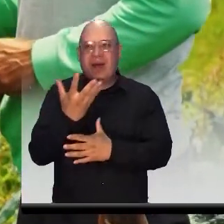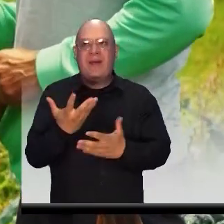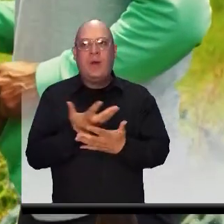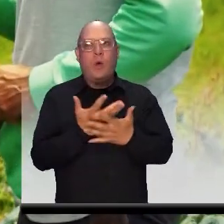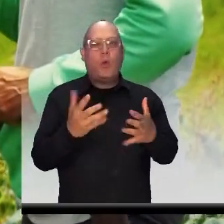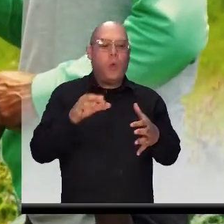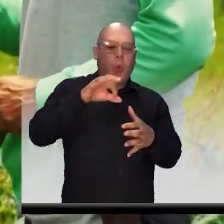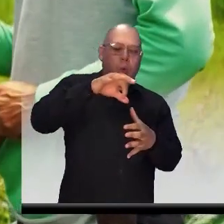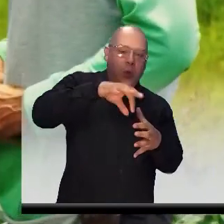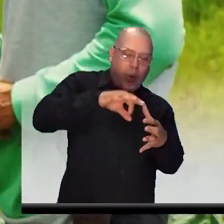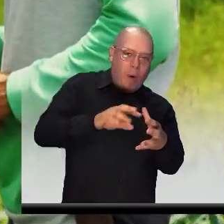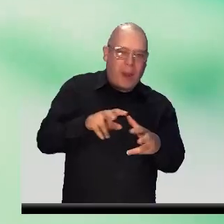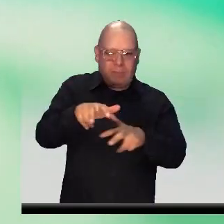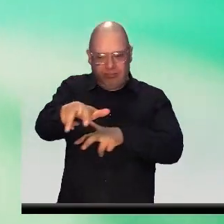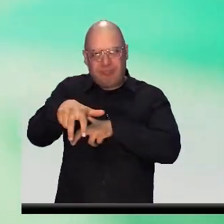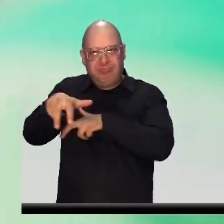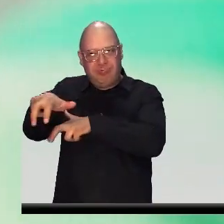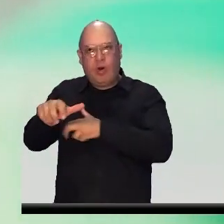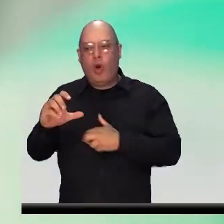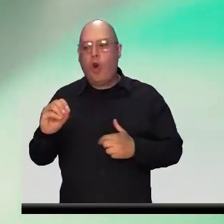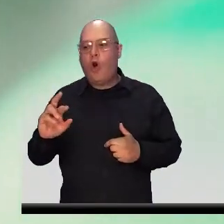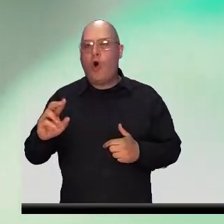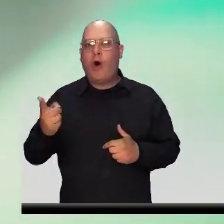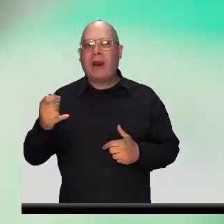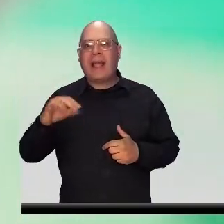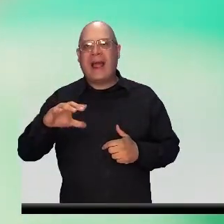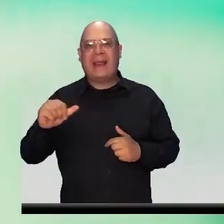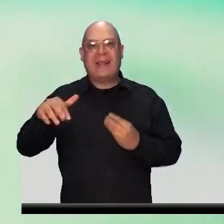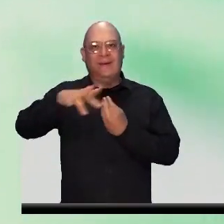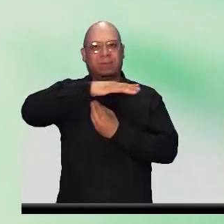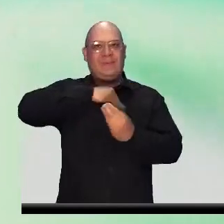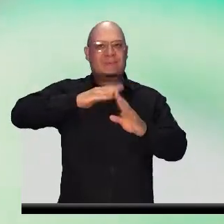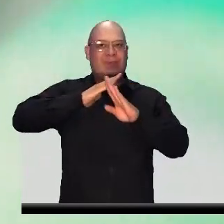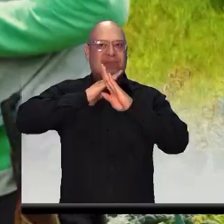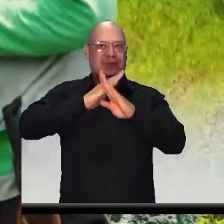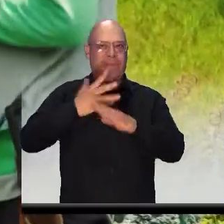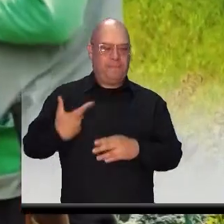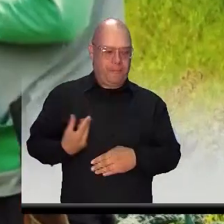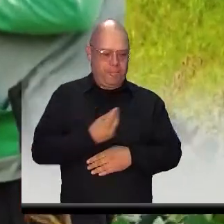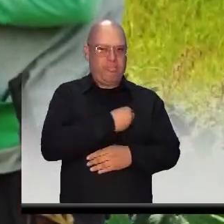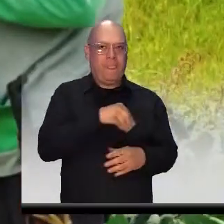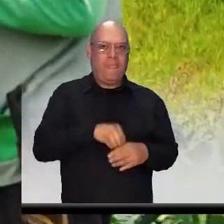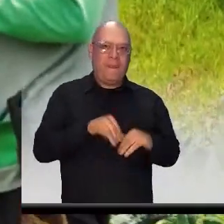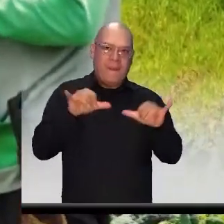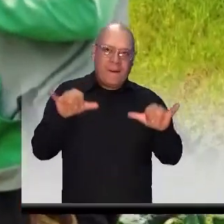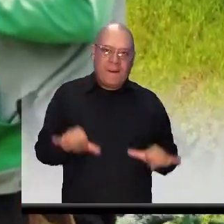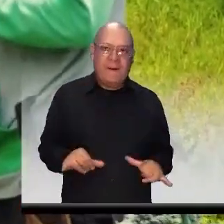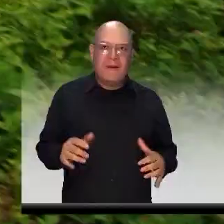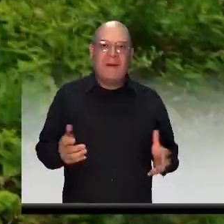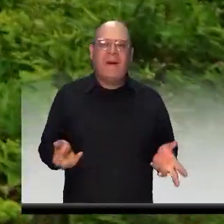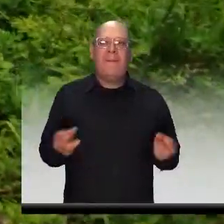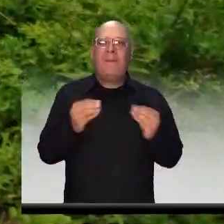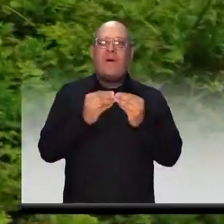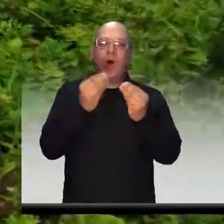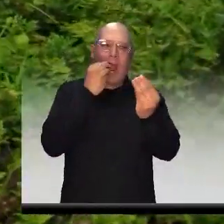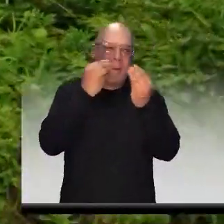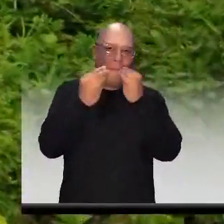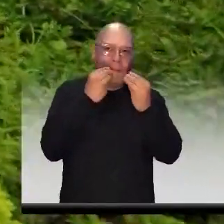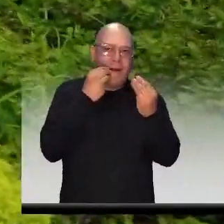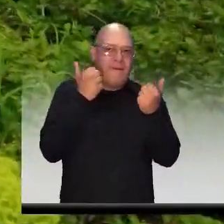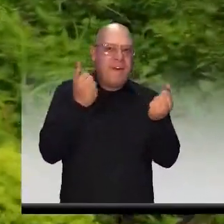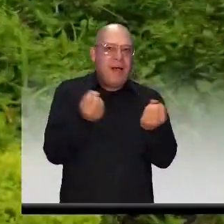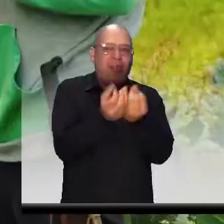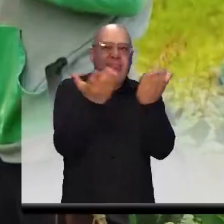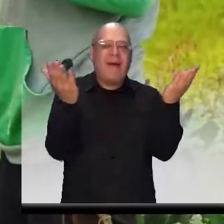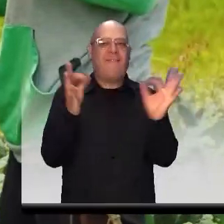que protege el medio ambiente. Nosotros aquí, desde este medio, le llevamos alimentos sanos a las familias, a